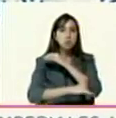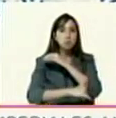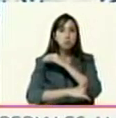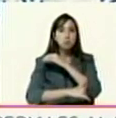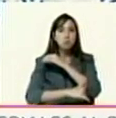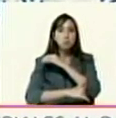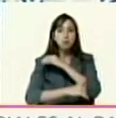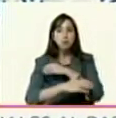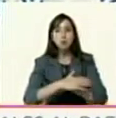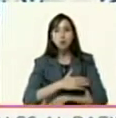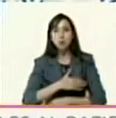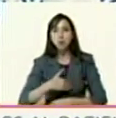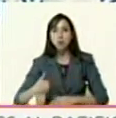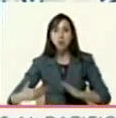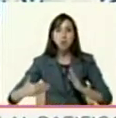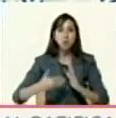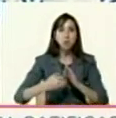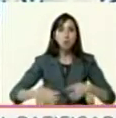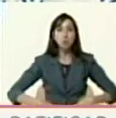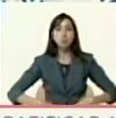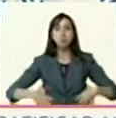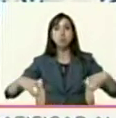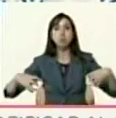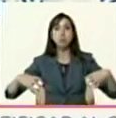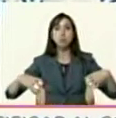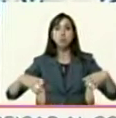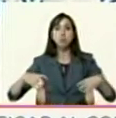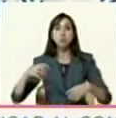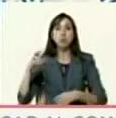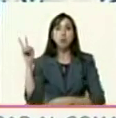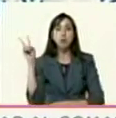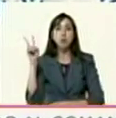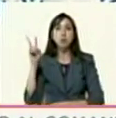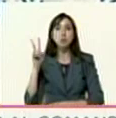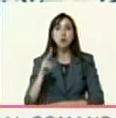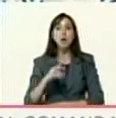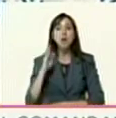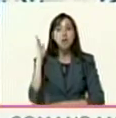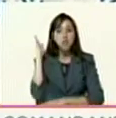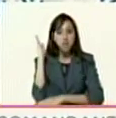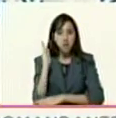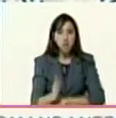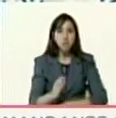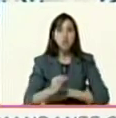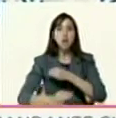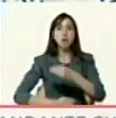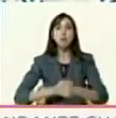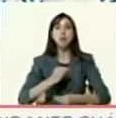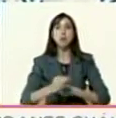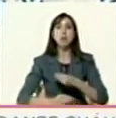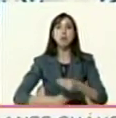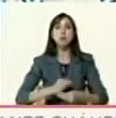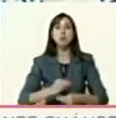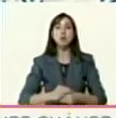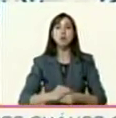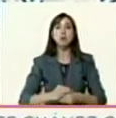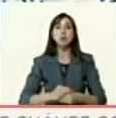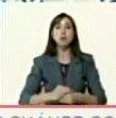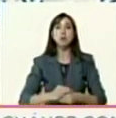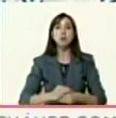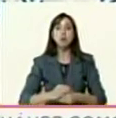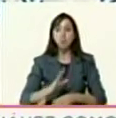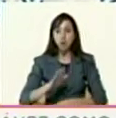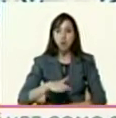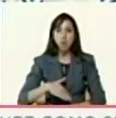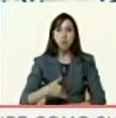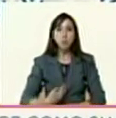dictar medidas, imponer los reparos y aplicar las sanciones administrativas a que haya lugar de conformidad